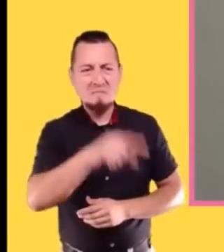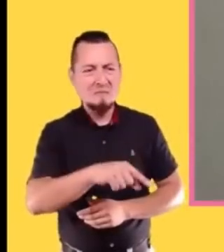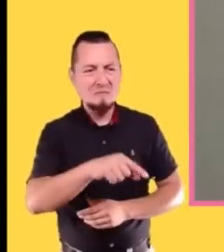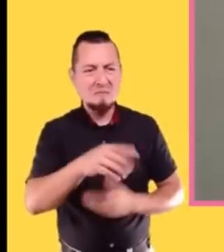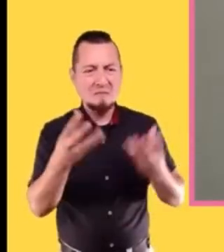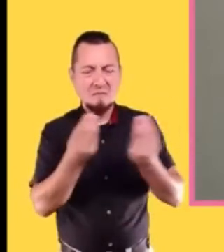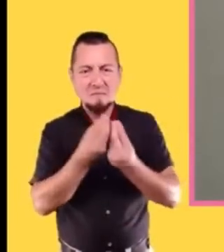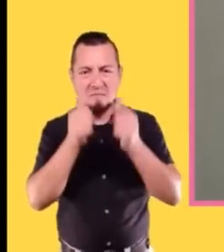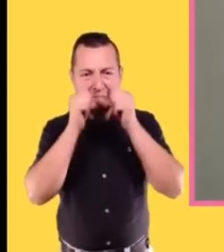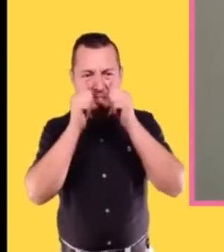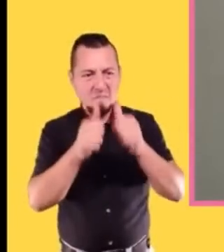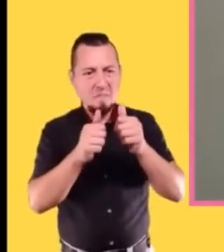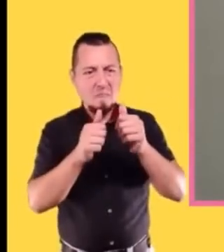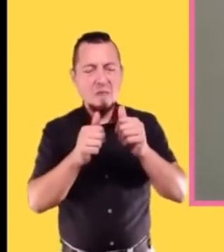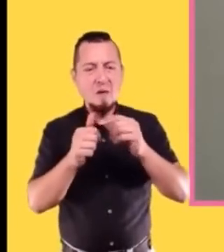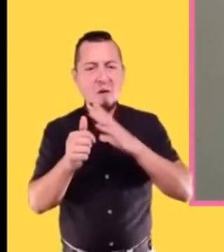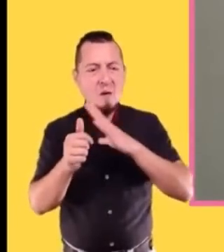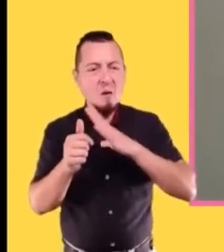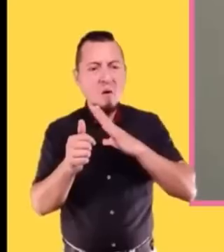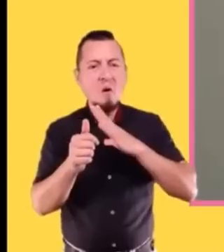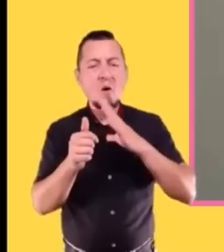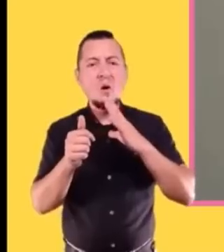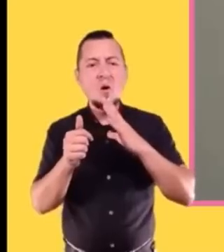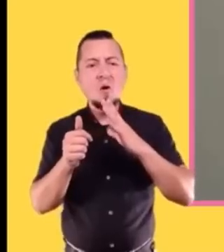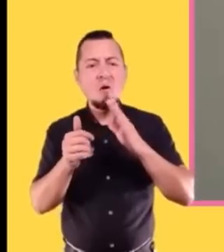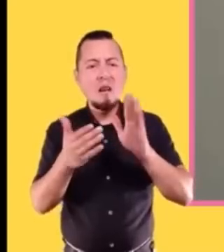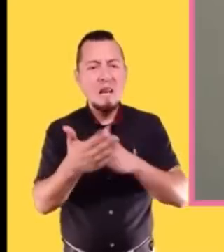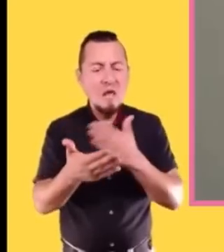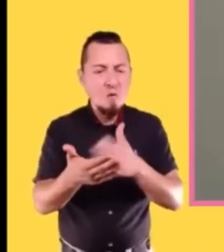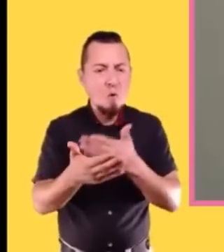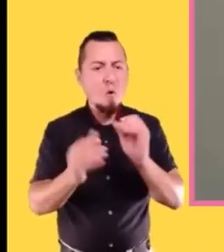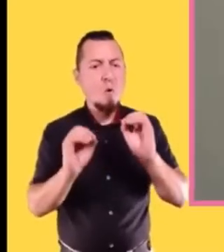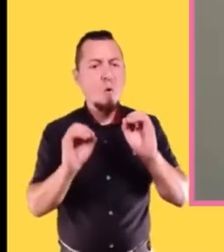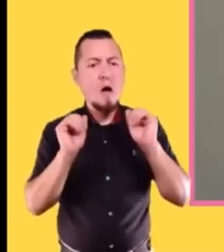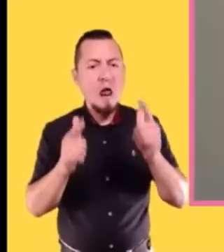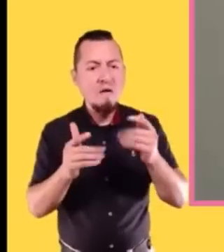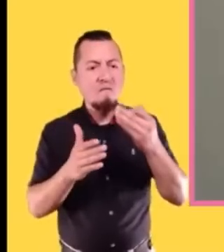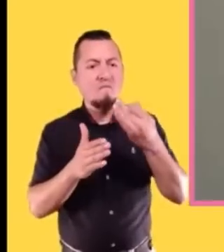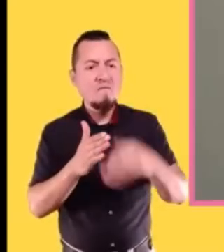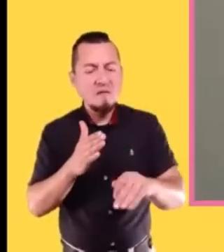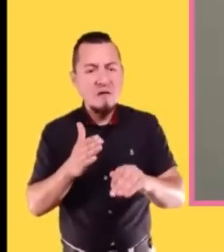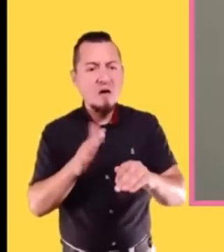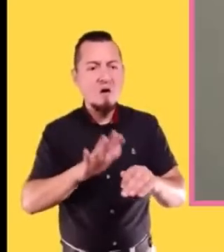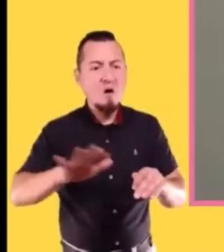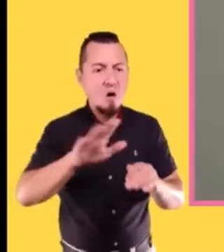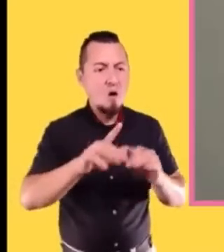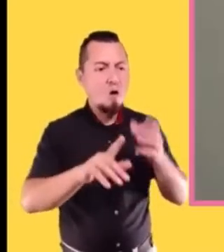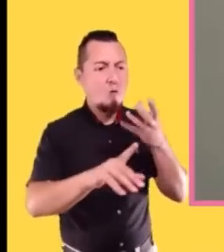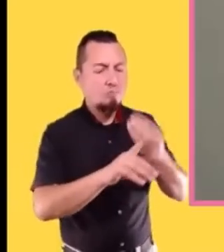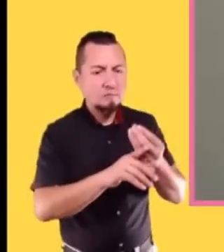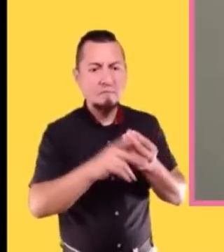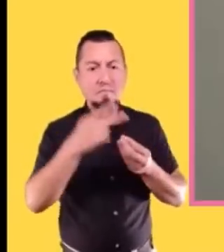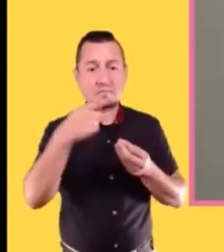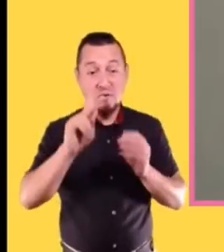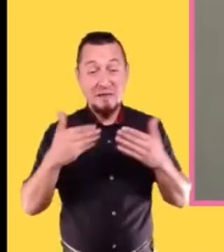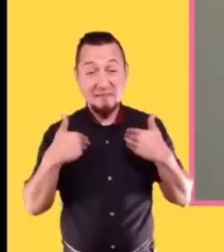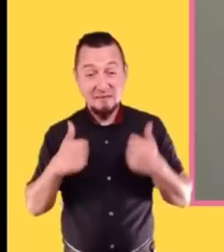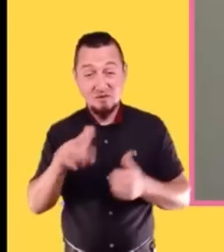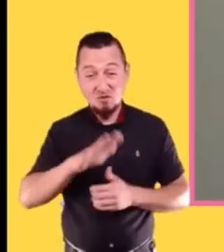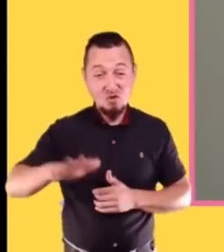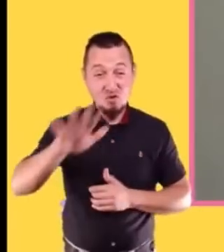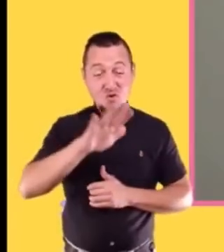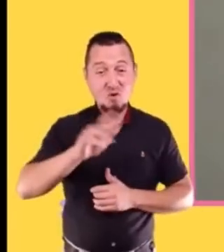los problemas que tengan los libros de texto o, en su caso, a cubrir la ausencia de los mismos, pero entender que estos materiales ya se